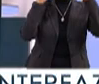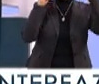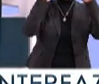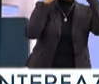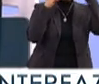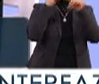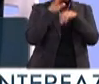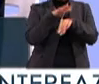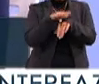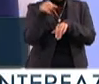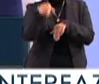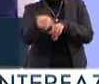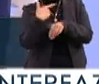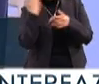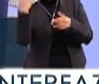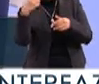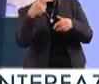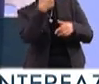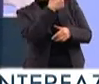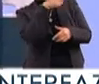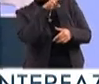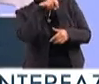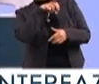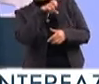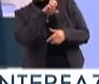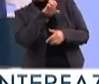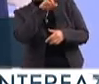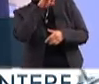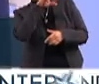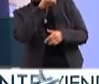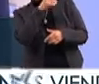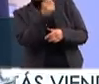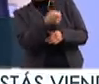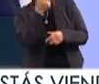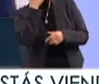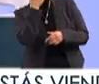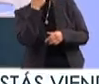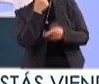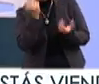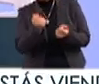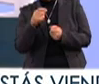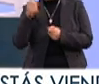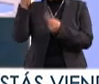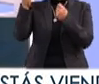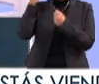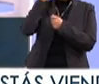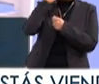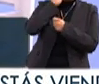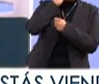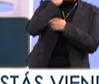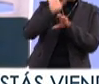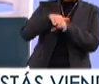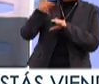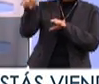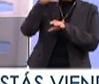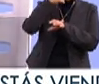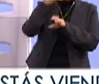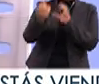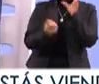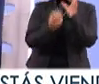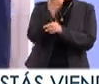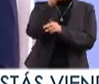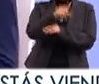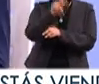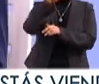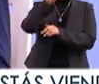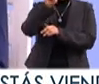ante esta denominación genérico y nosotros seguramente habrán escuchado más que el término innovador